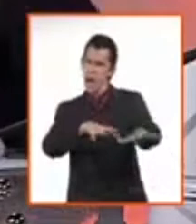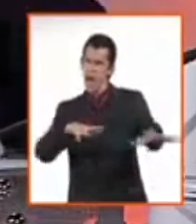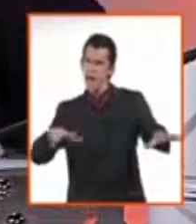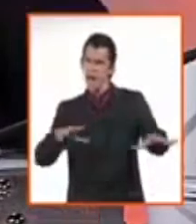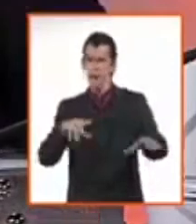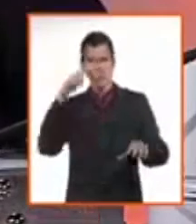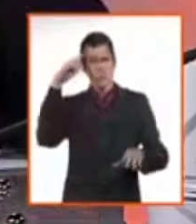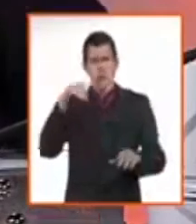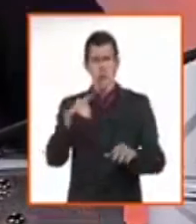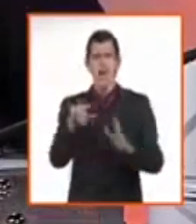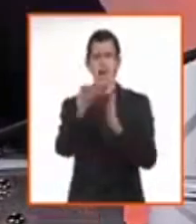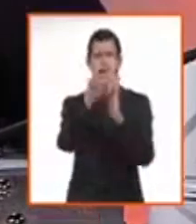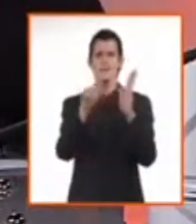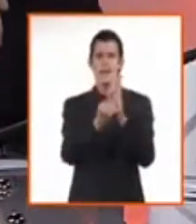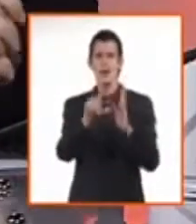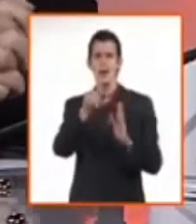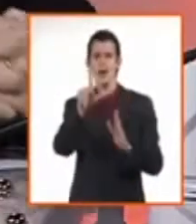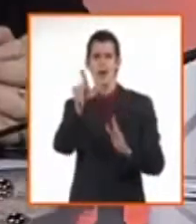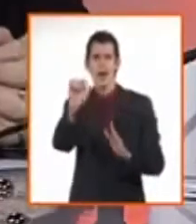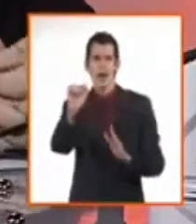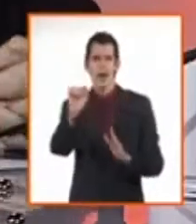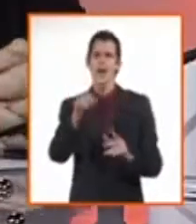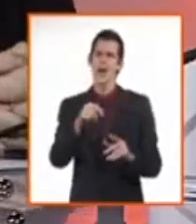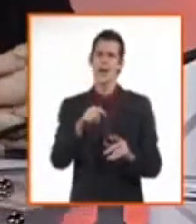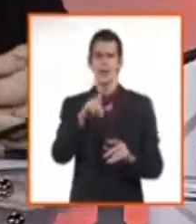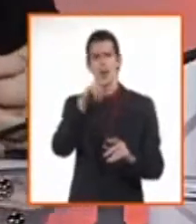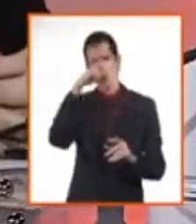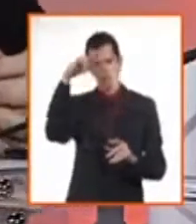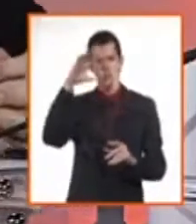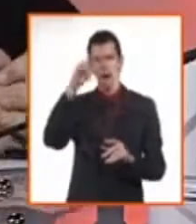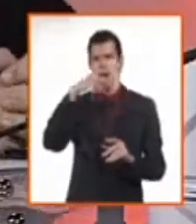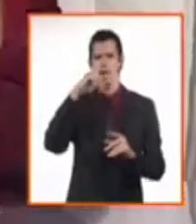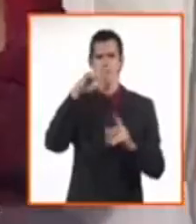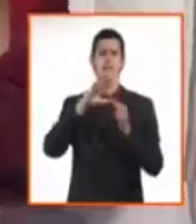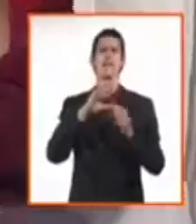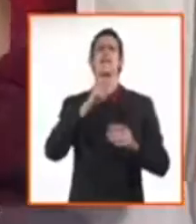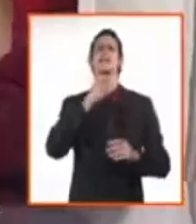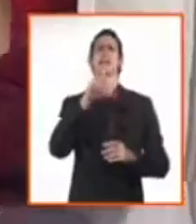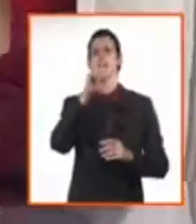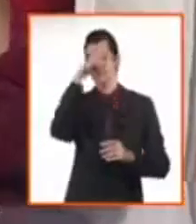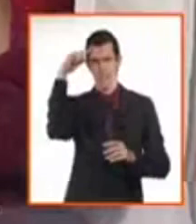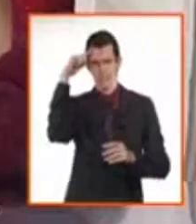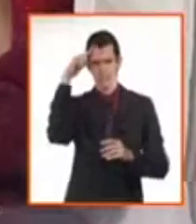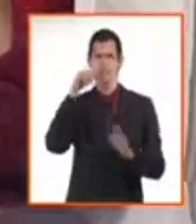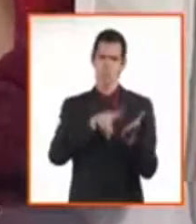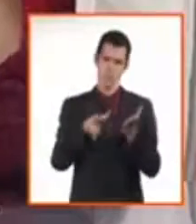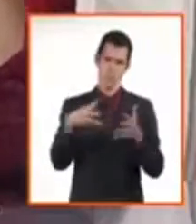cubana y es que la cumbre de los pueblos al link ha sido un escenario particularmente